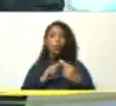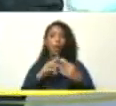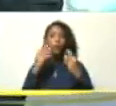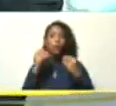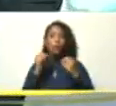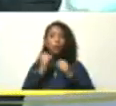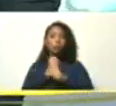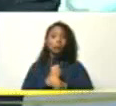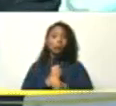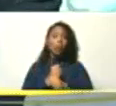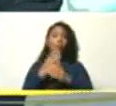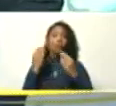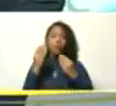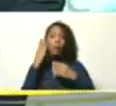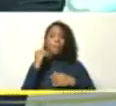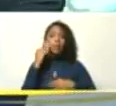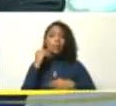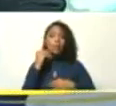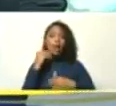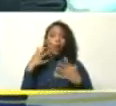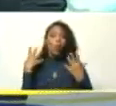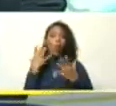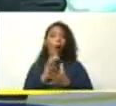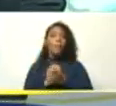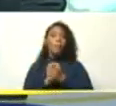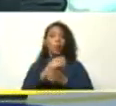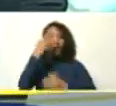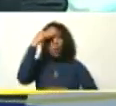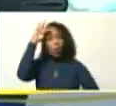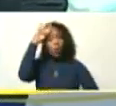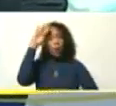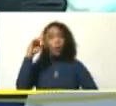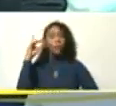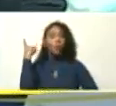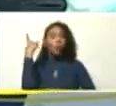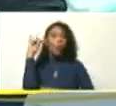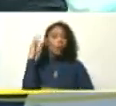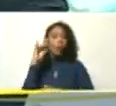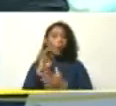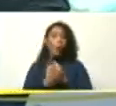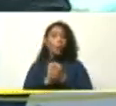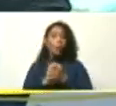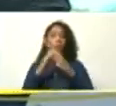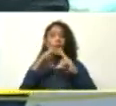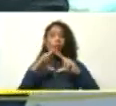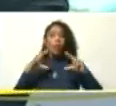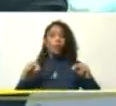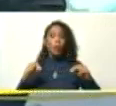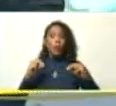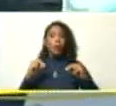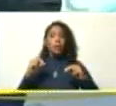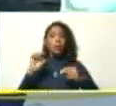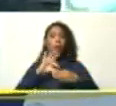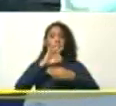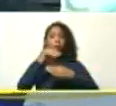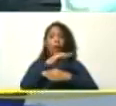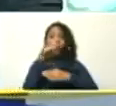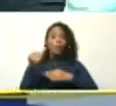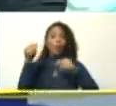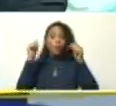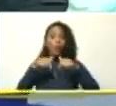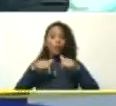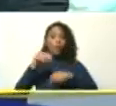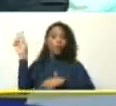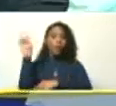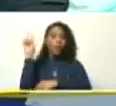expectativas porque hay mucha experiencia con los compañeros de Cuba, con los compañeros de Bolivia, con los compañeros de Nicaragua, del Caribe y por supuesto de acá de